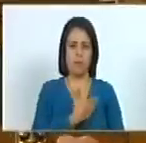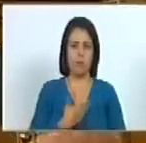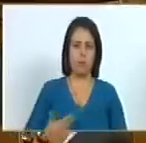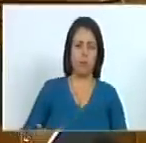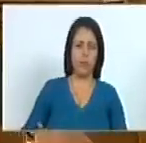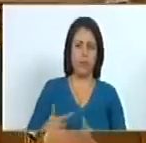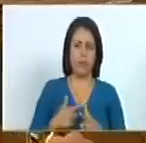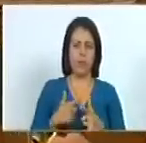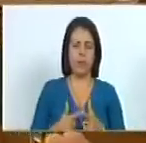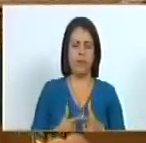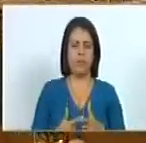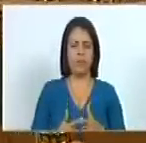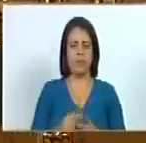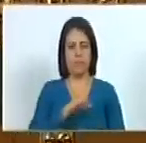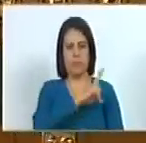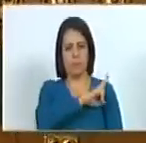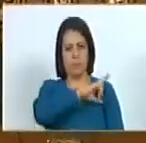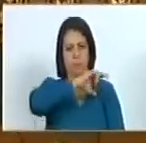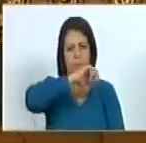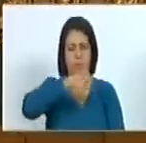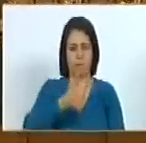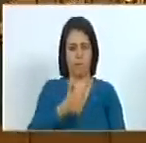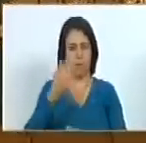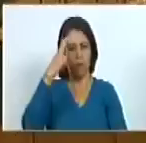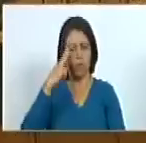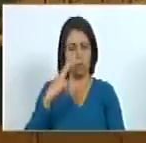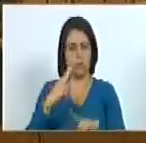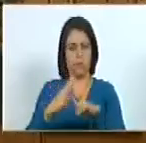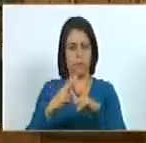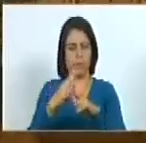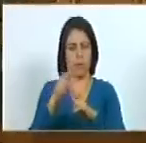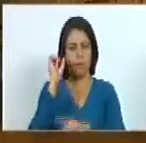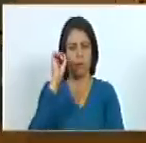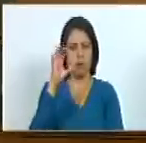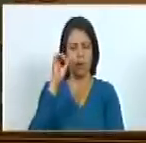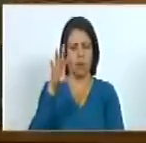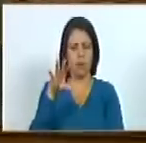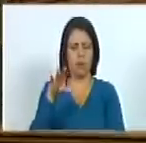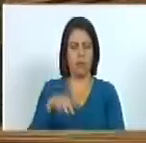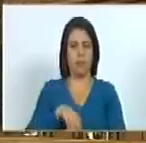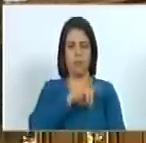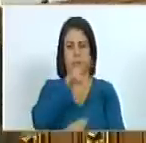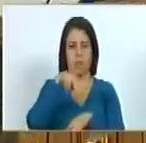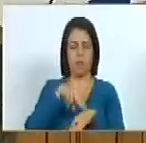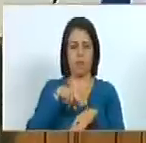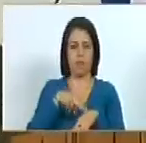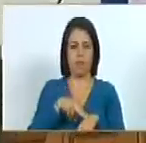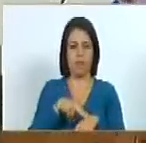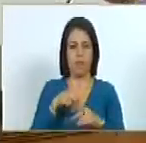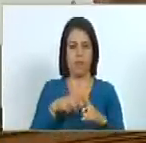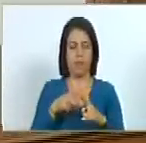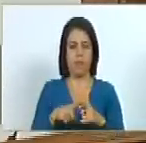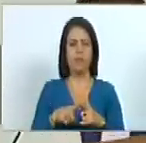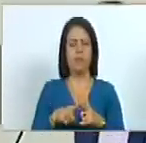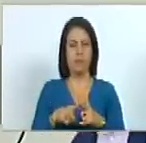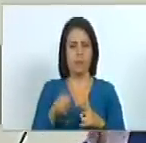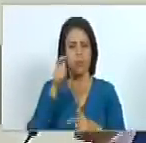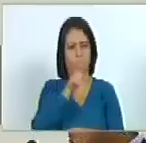presidente, junta directiva, honorable Asamblea Nacional, pueblo